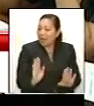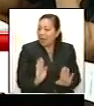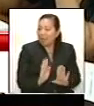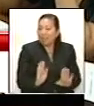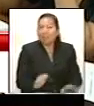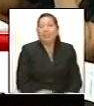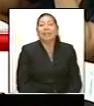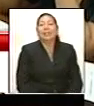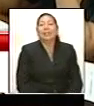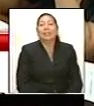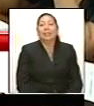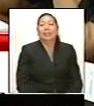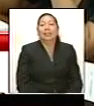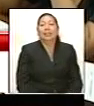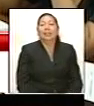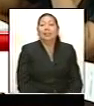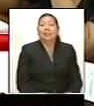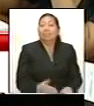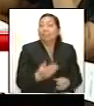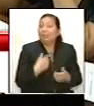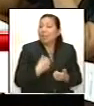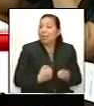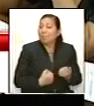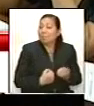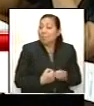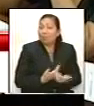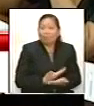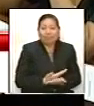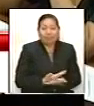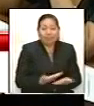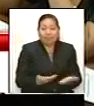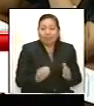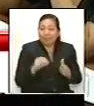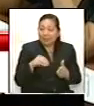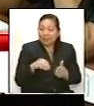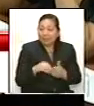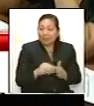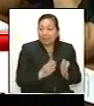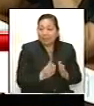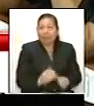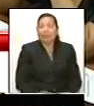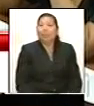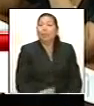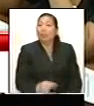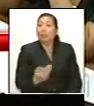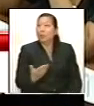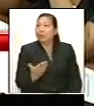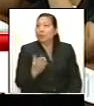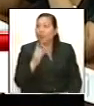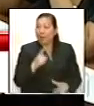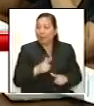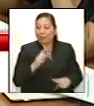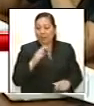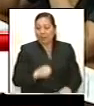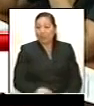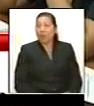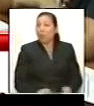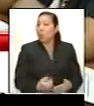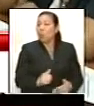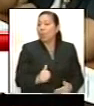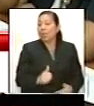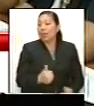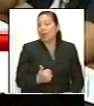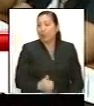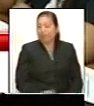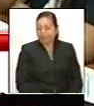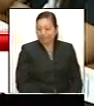digamos, de desatenciones, ¿no?, que puede dar algún operador, no solamente de la policía, sino también de cualquier otro